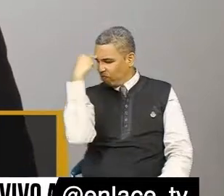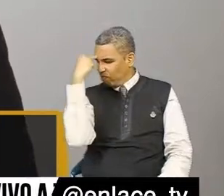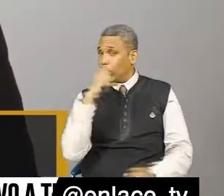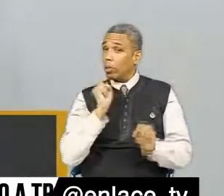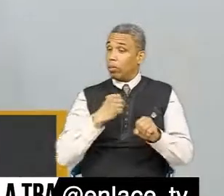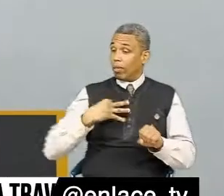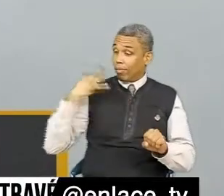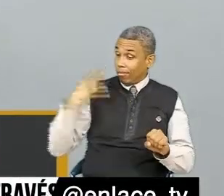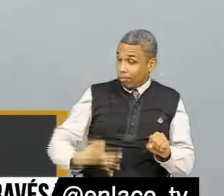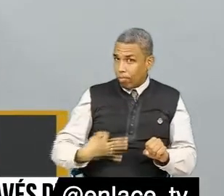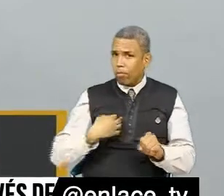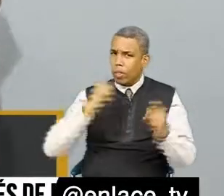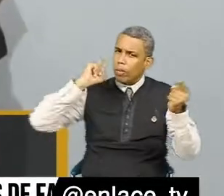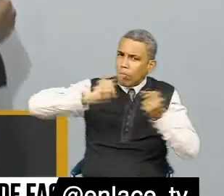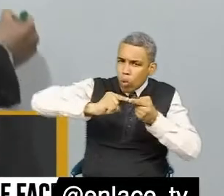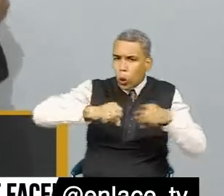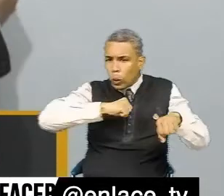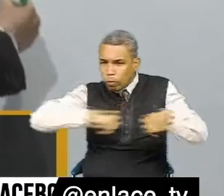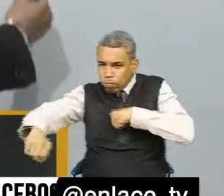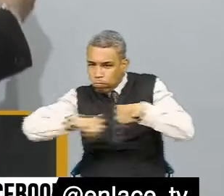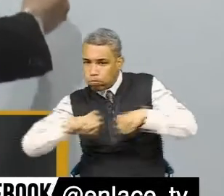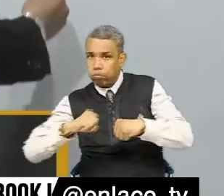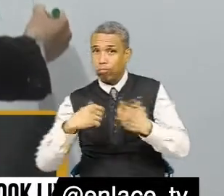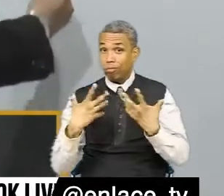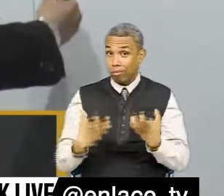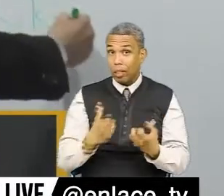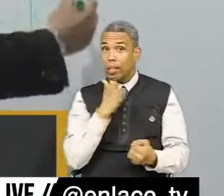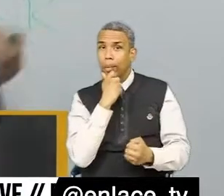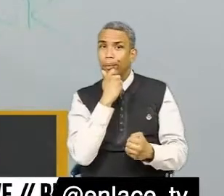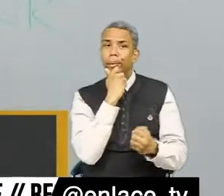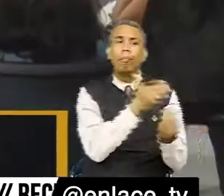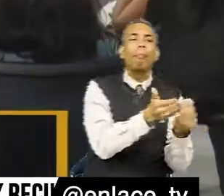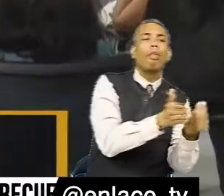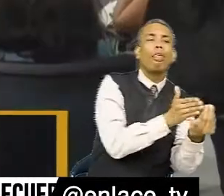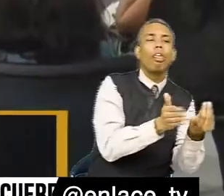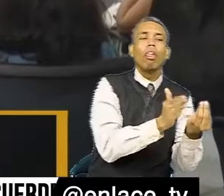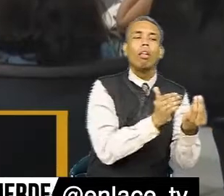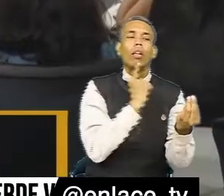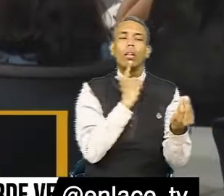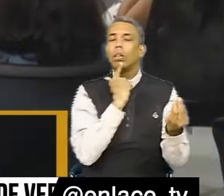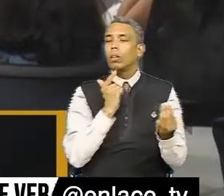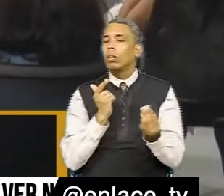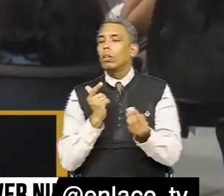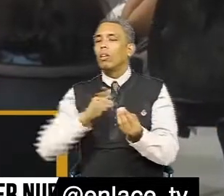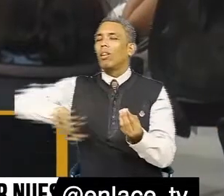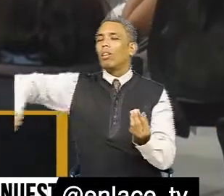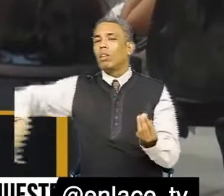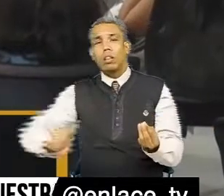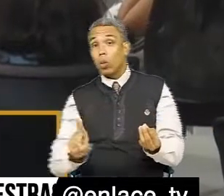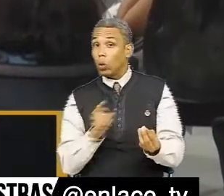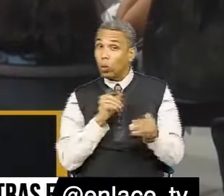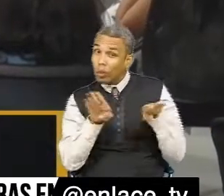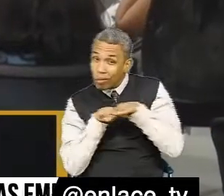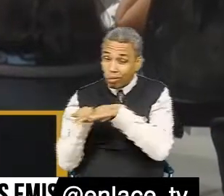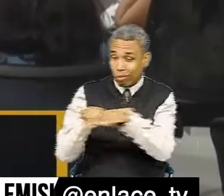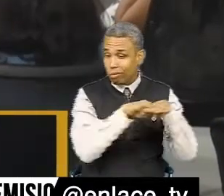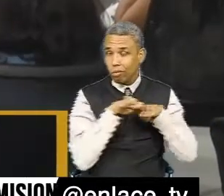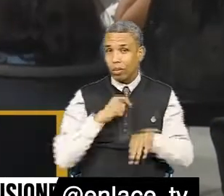más honrada posible y si se quiere más imparcial y eso se hace basándose en los datos yo lo puedo negar la realidad que veo